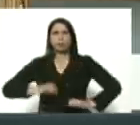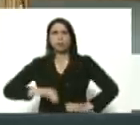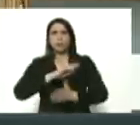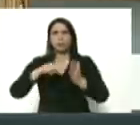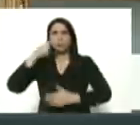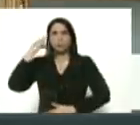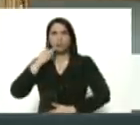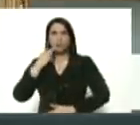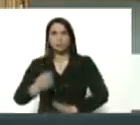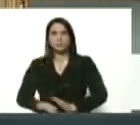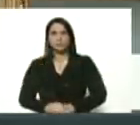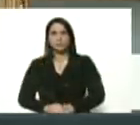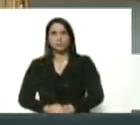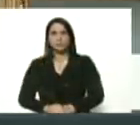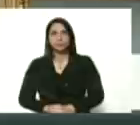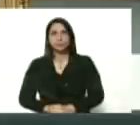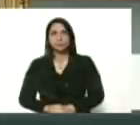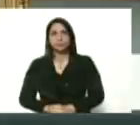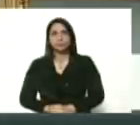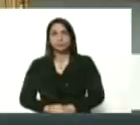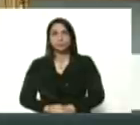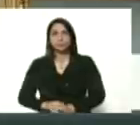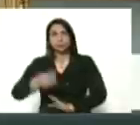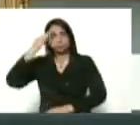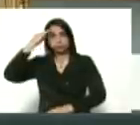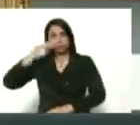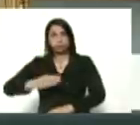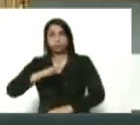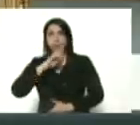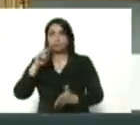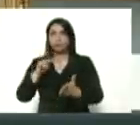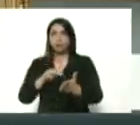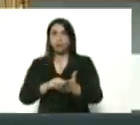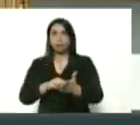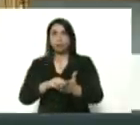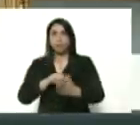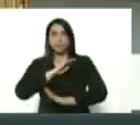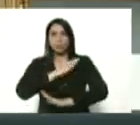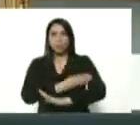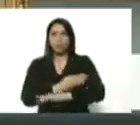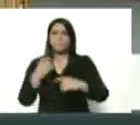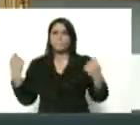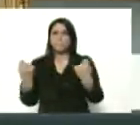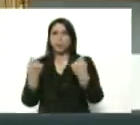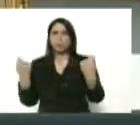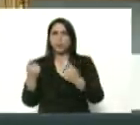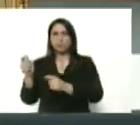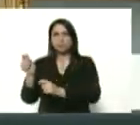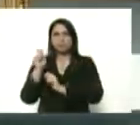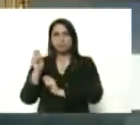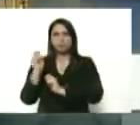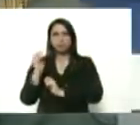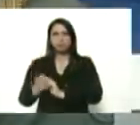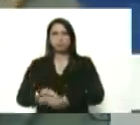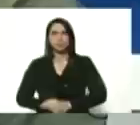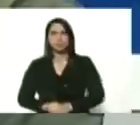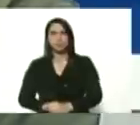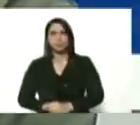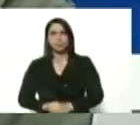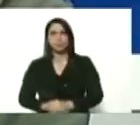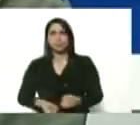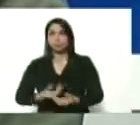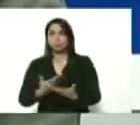Bolivariana y de la Milicia Nacional, del Poder Popular, de los pescadores, se